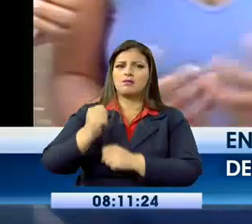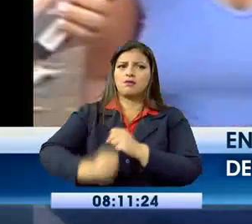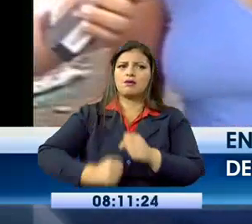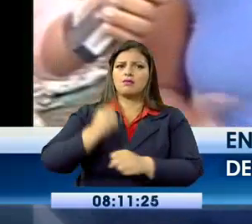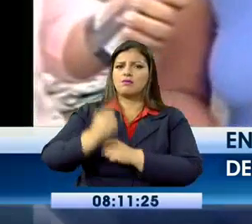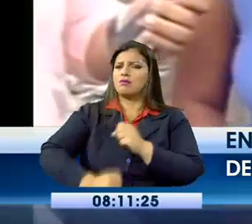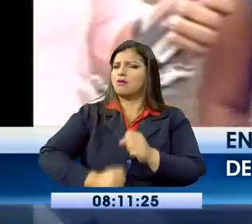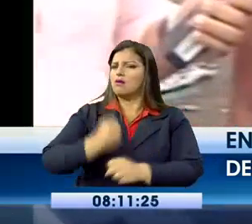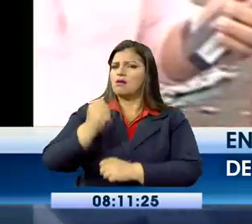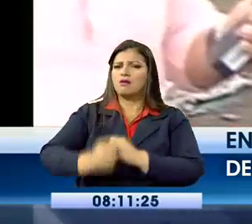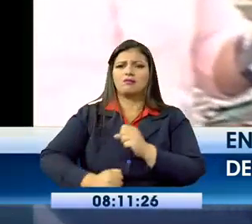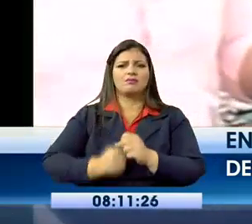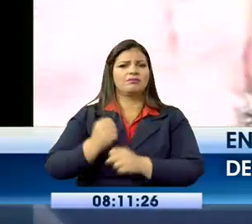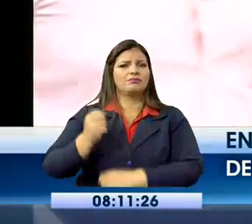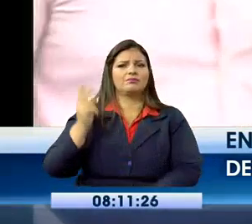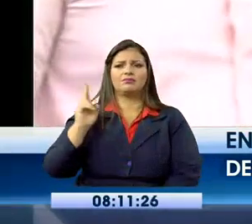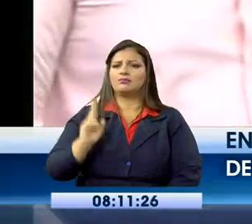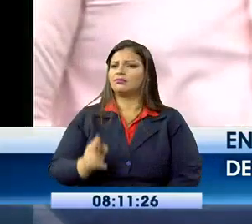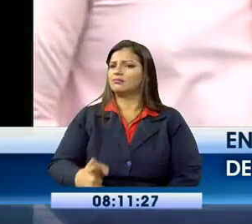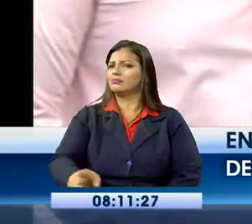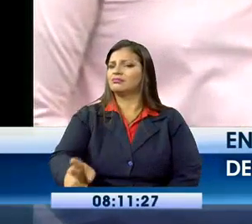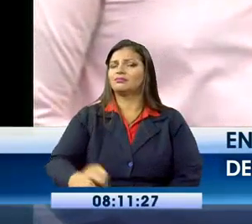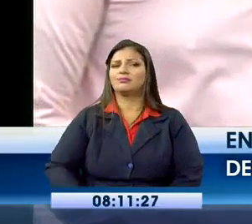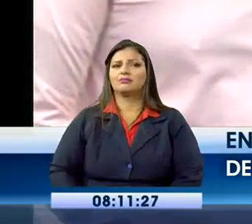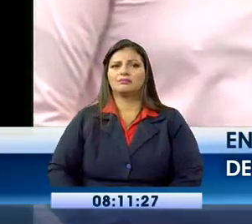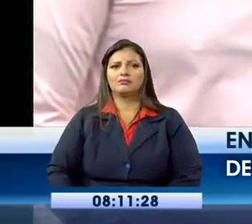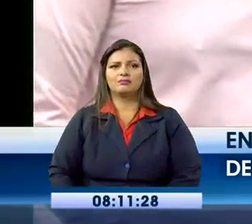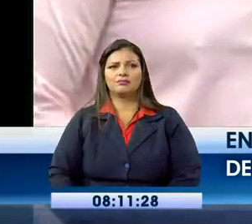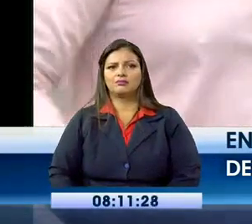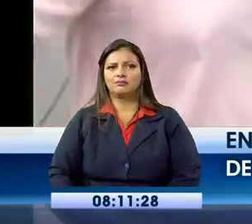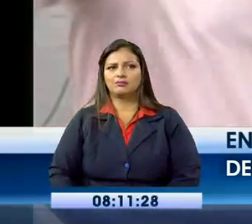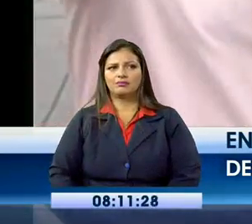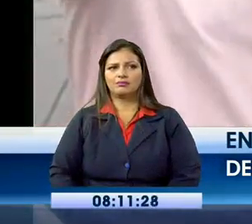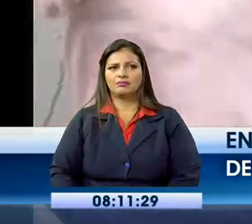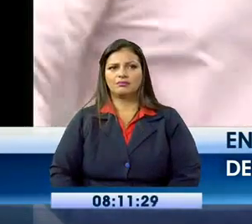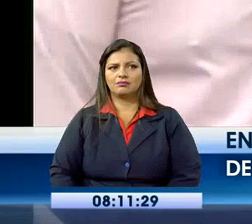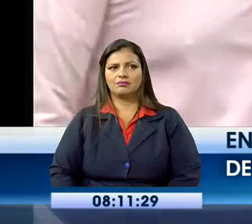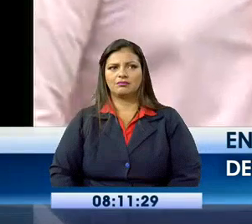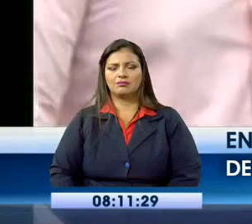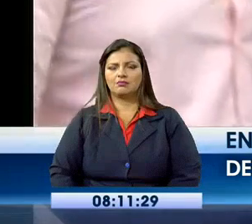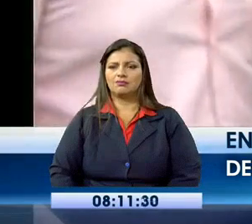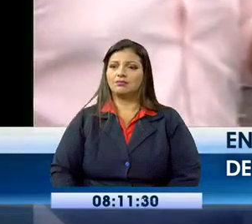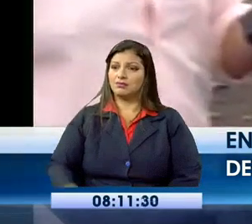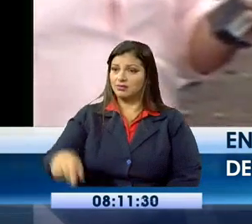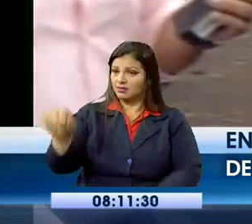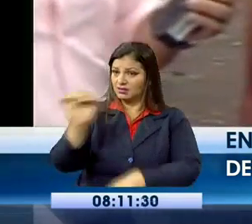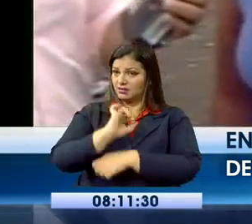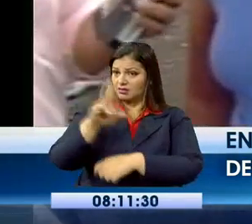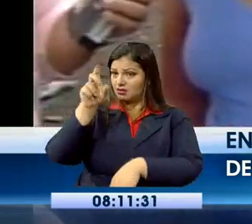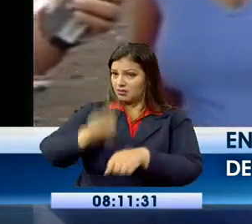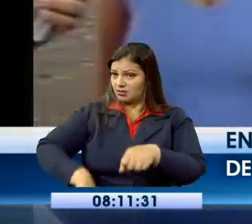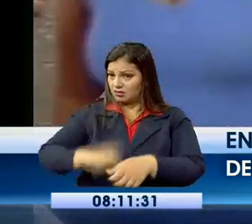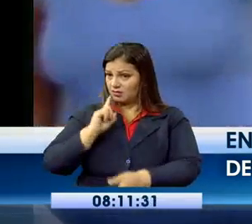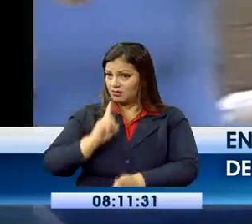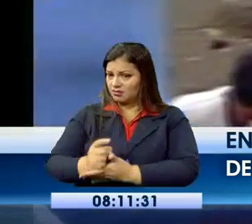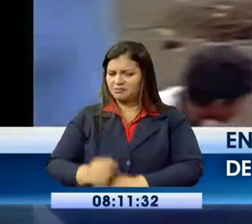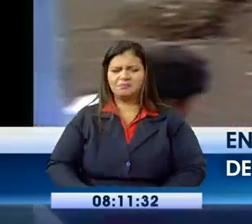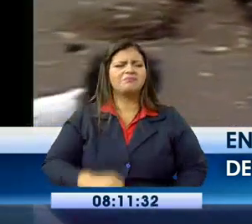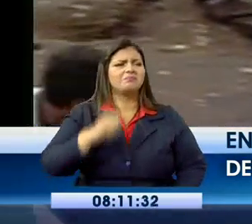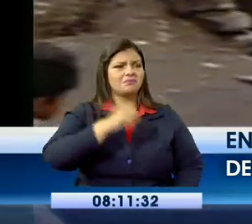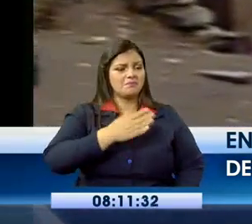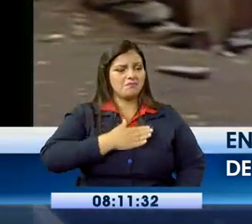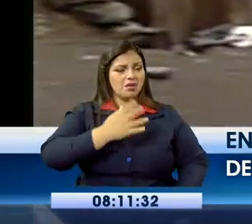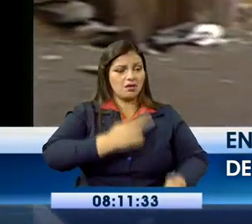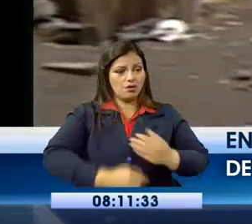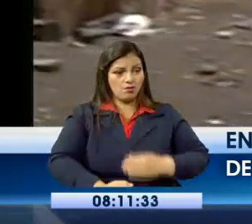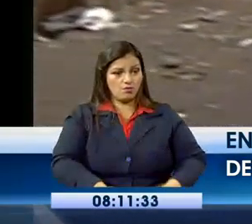qué no será más trasito? Que el agua se me... Los carros aquí se quedaban dañados y todo. Claro, sí, anoche un carro dice mi hijo que se quedó